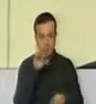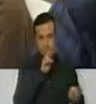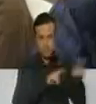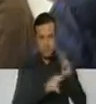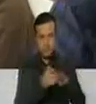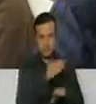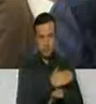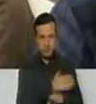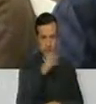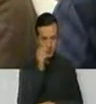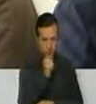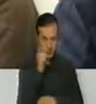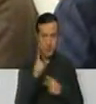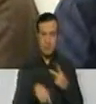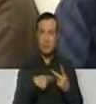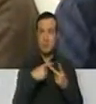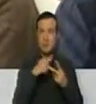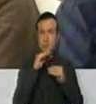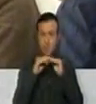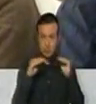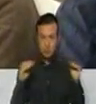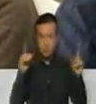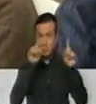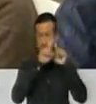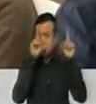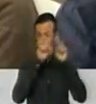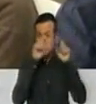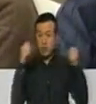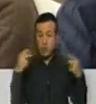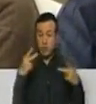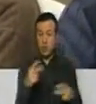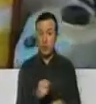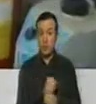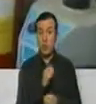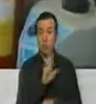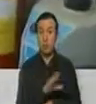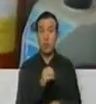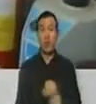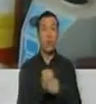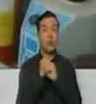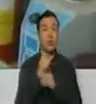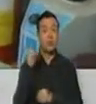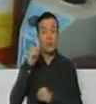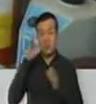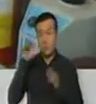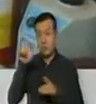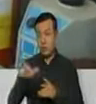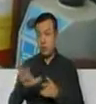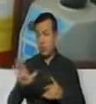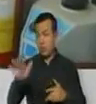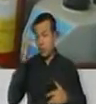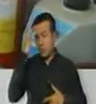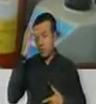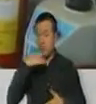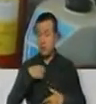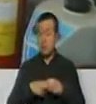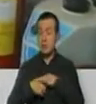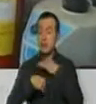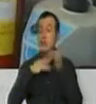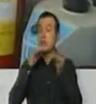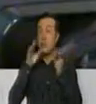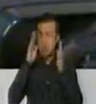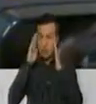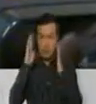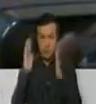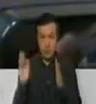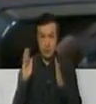temprana. Asimismo, reiteró que las aseguradoras de salud y medicina están obligadas a atender casos de pacientes con síntomas de COVID-19.